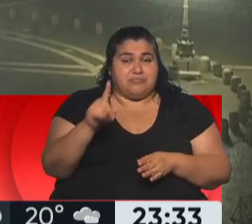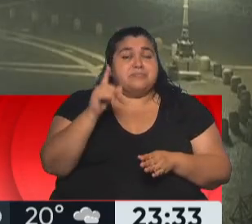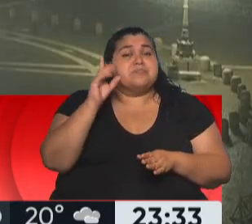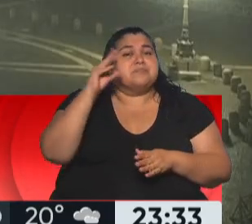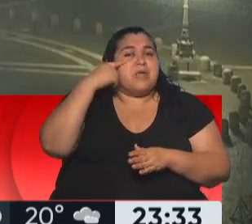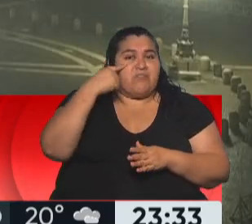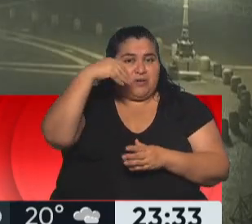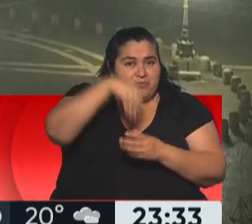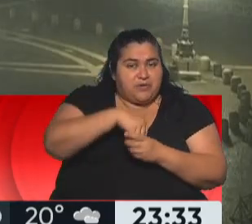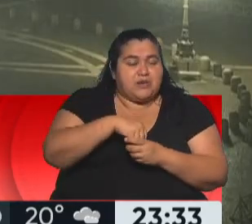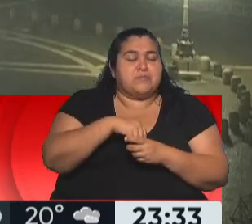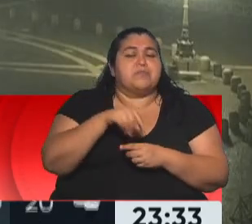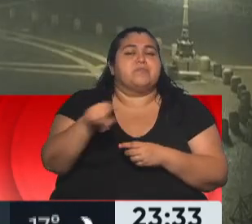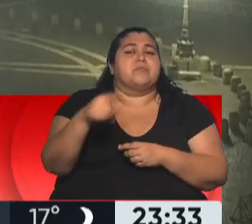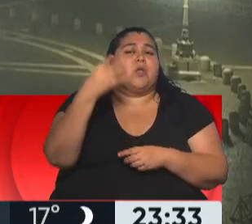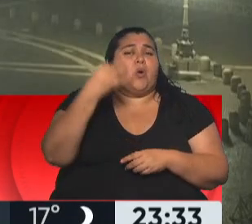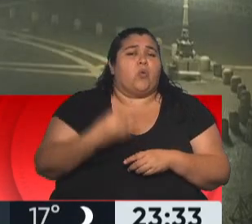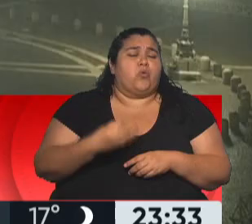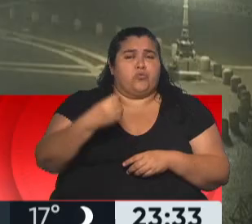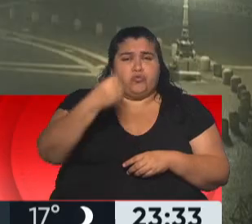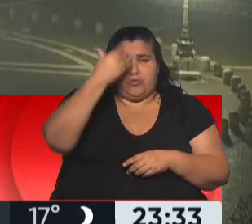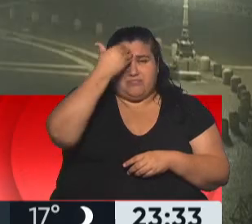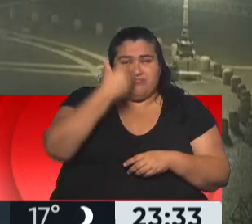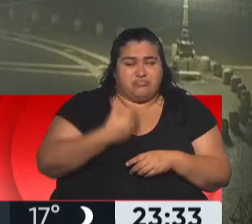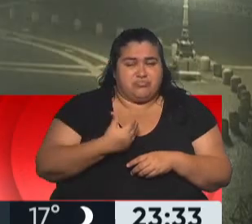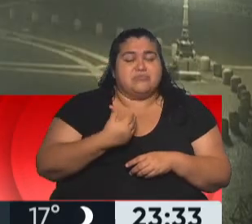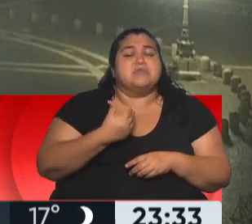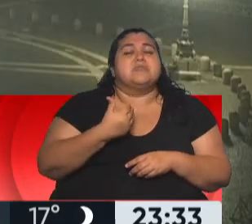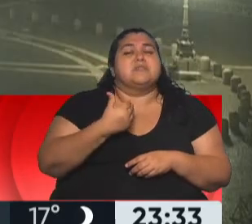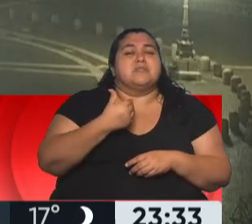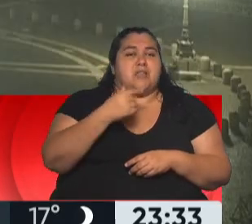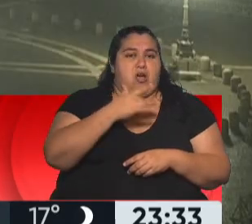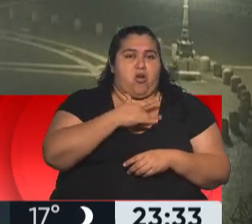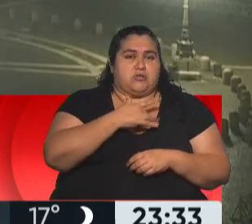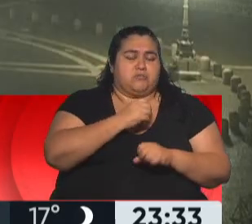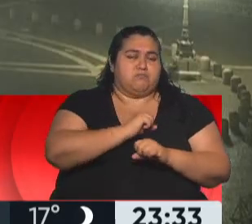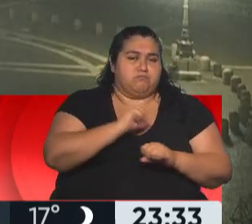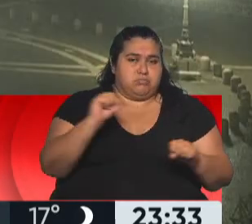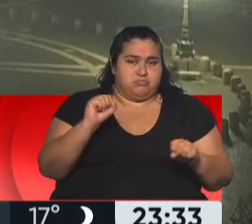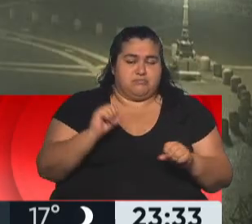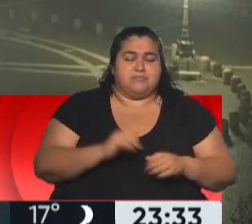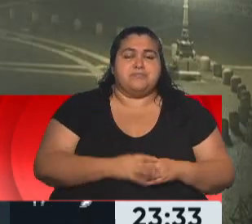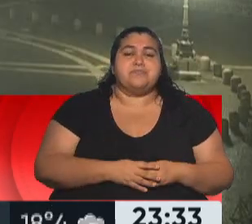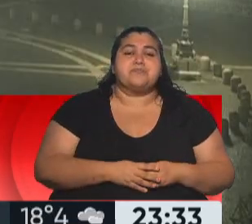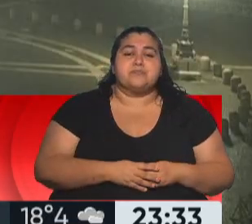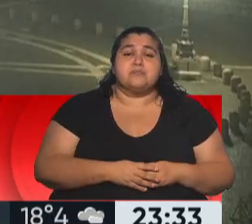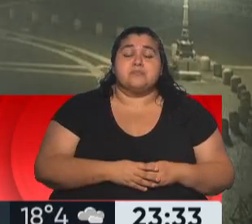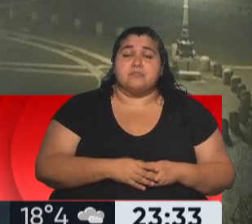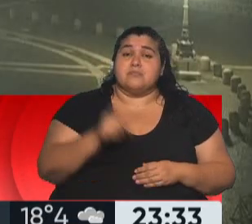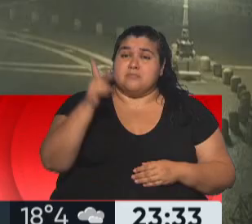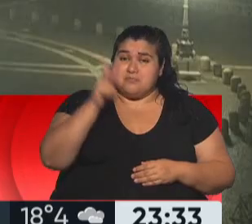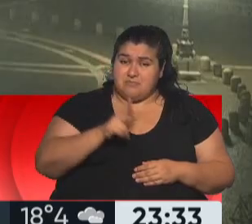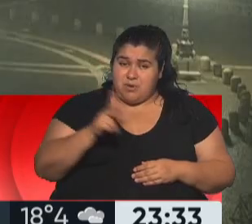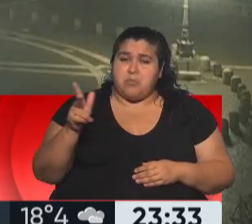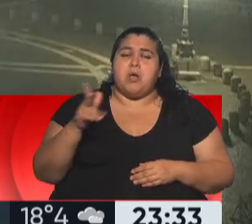elegido vivir, por un derrame cerebral, coma y colapso cardiovascular irreversible. Sí, el Santo Padre se encontraba en